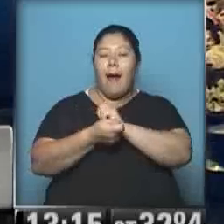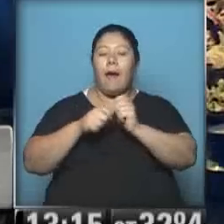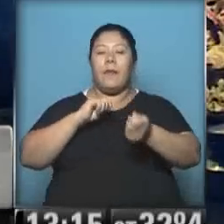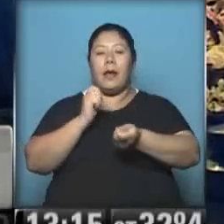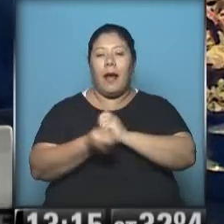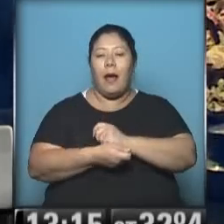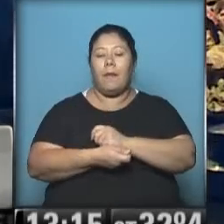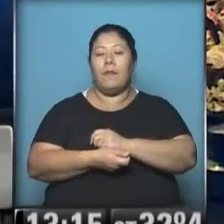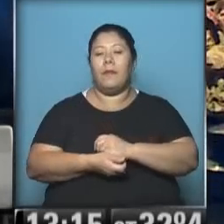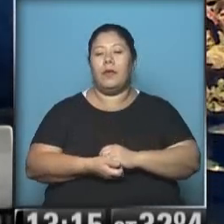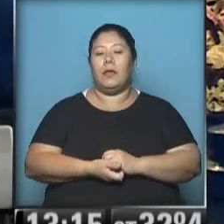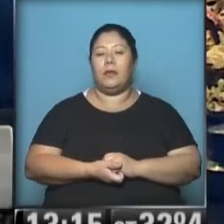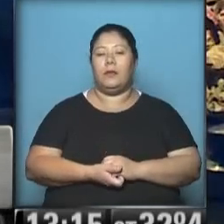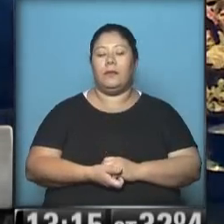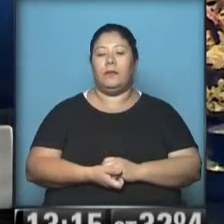profundos.